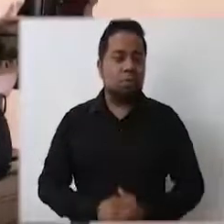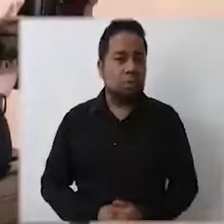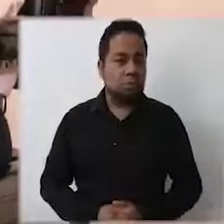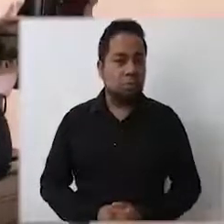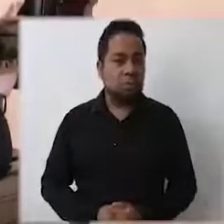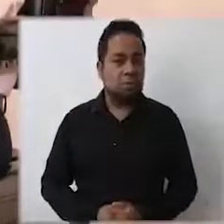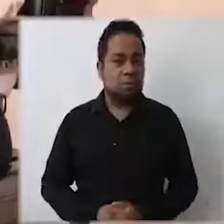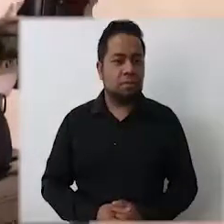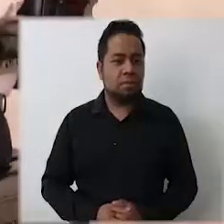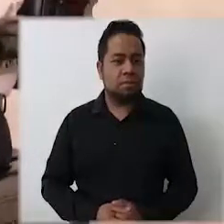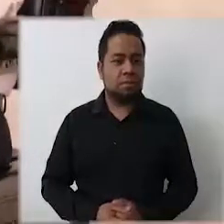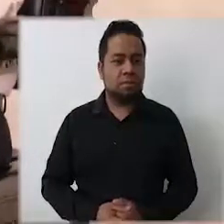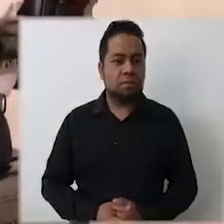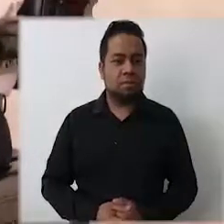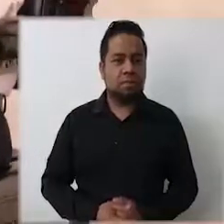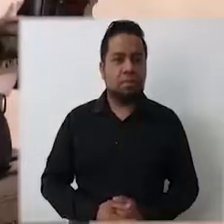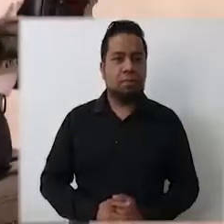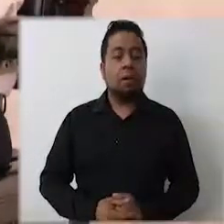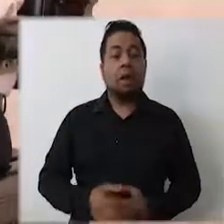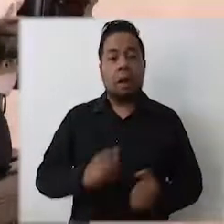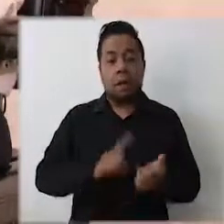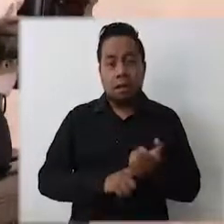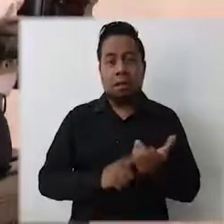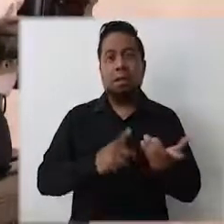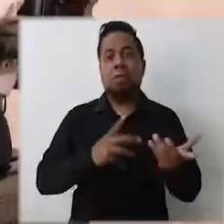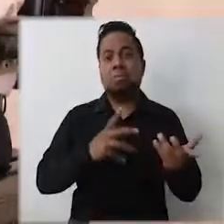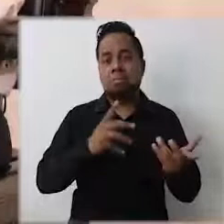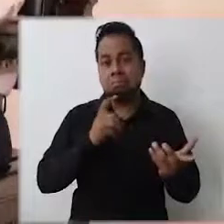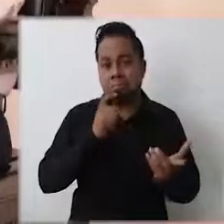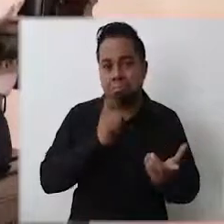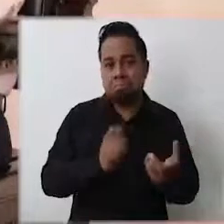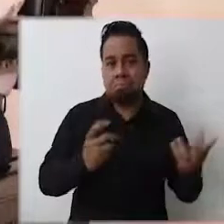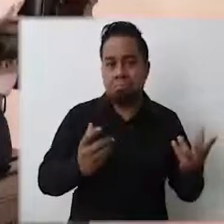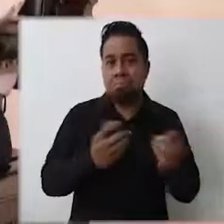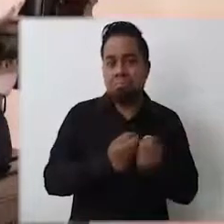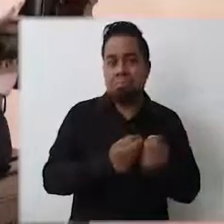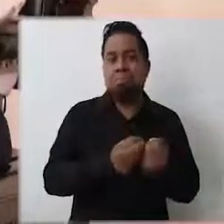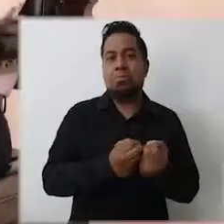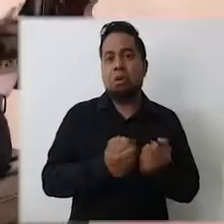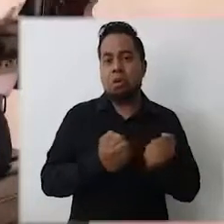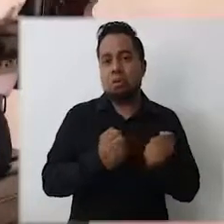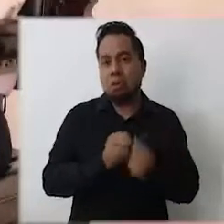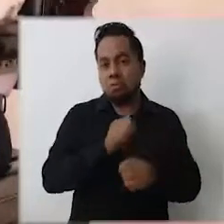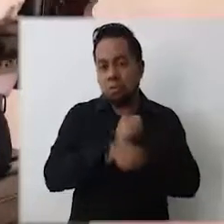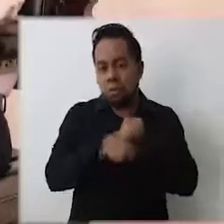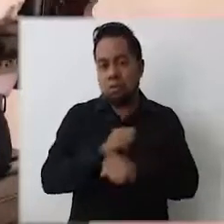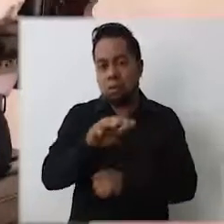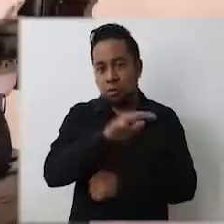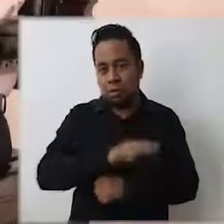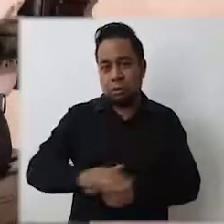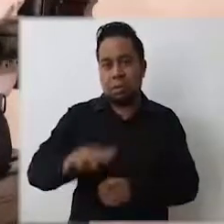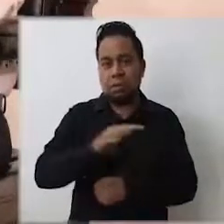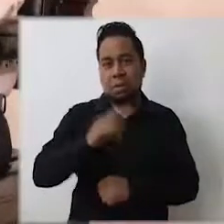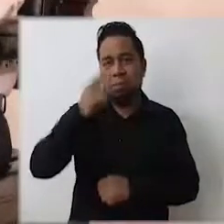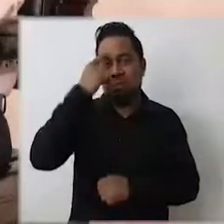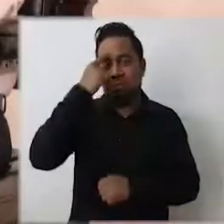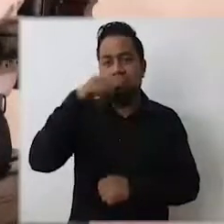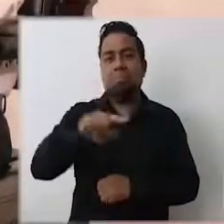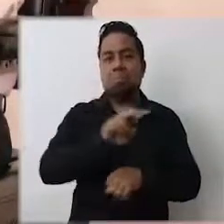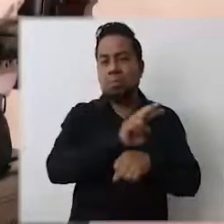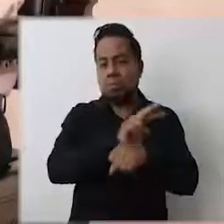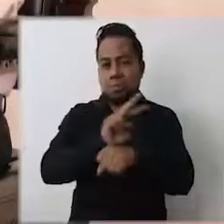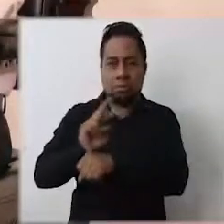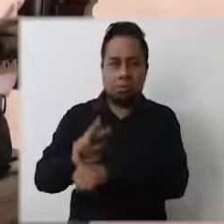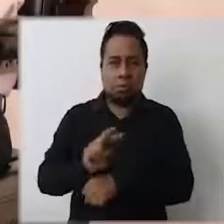pandemia. La otra es una festividad religiosa y cada iglesia tiene